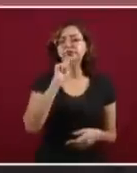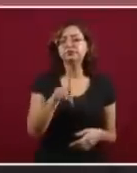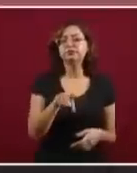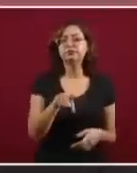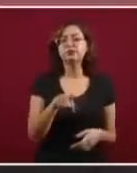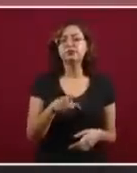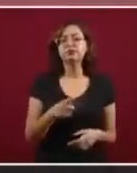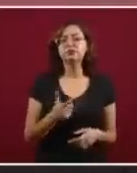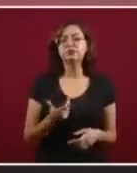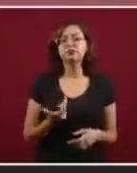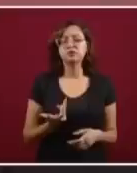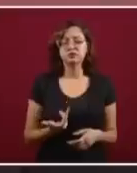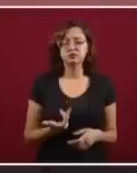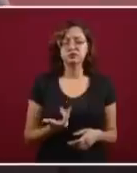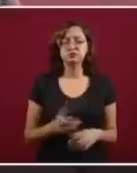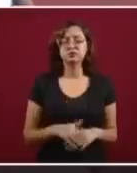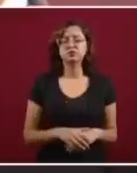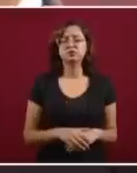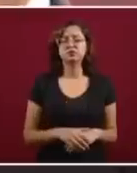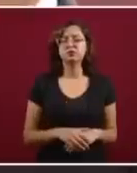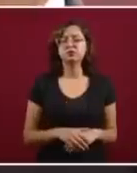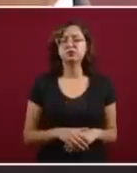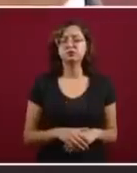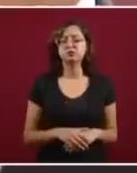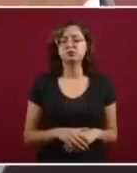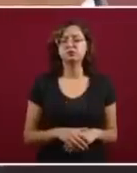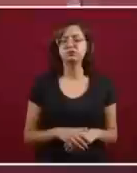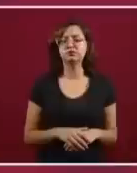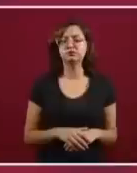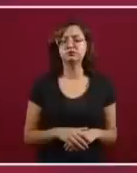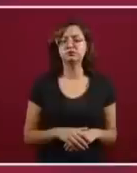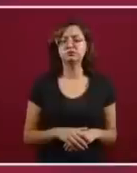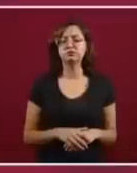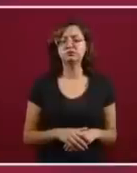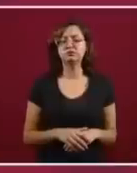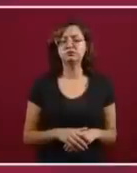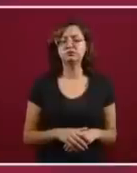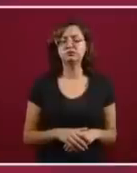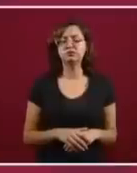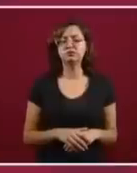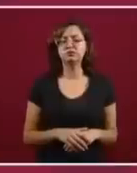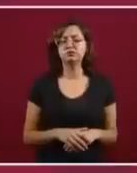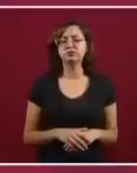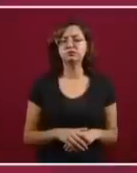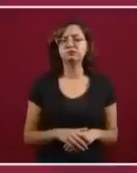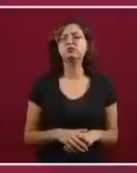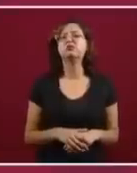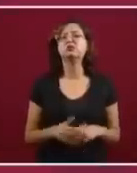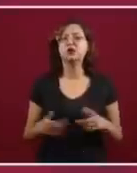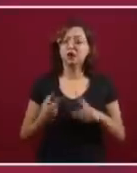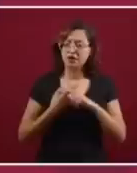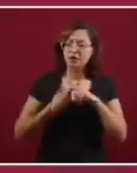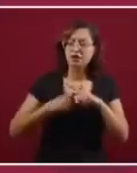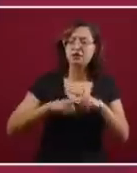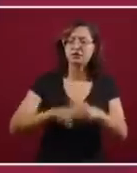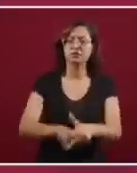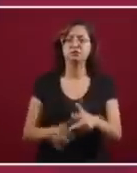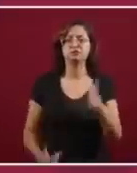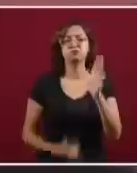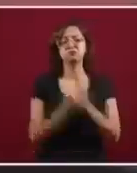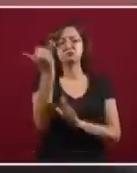qué se está creando la infraestructura de